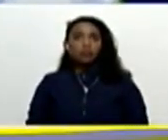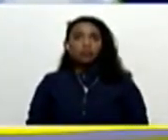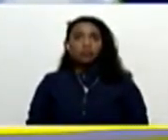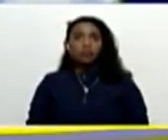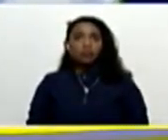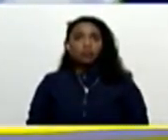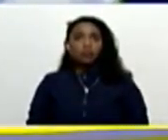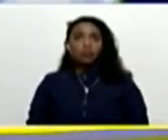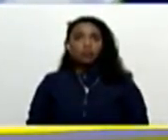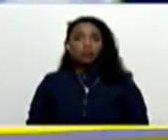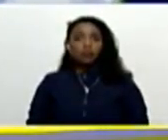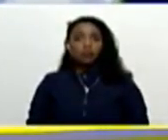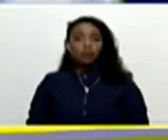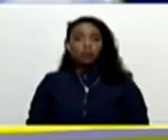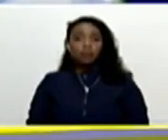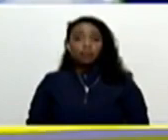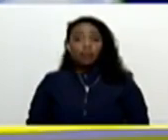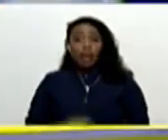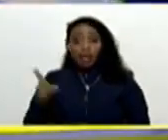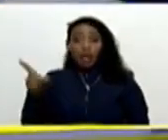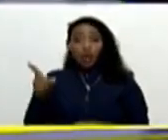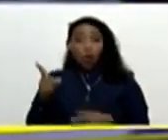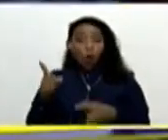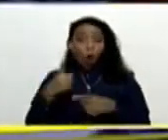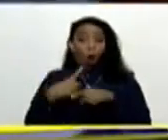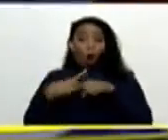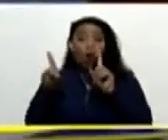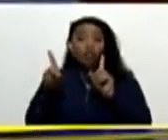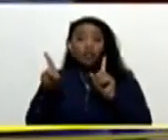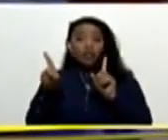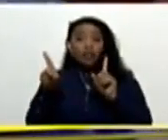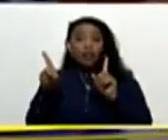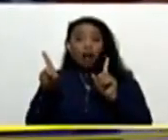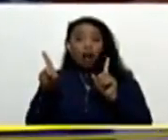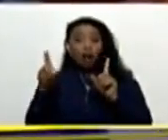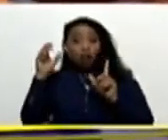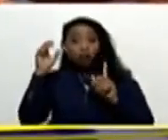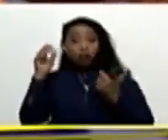Y no les quedó más alternativa a los yanquis que buscar